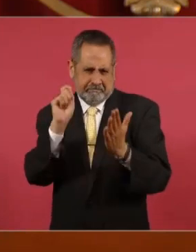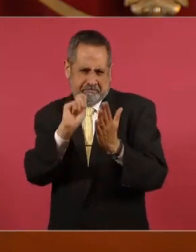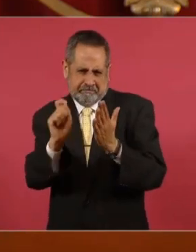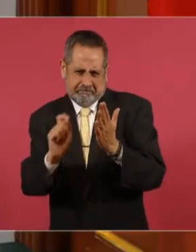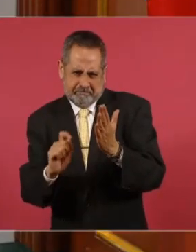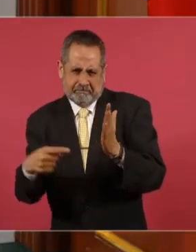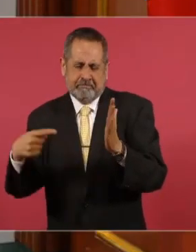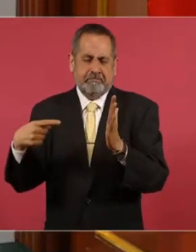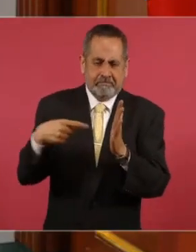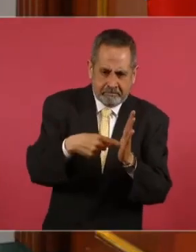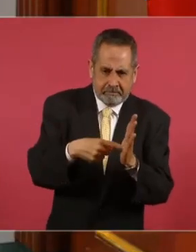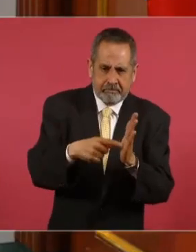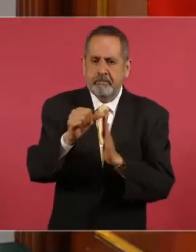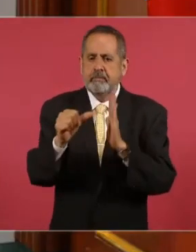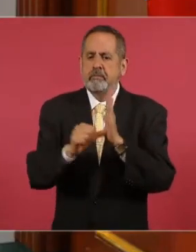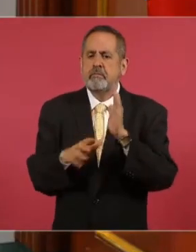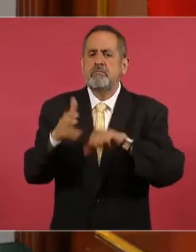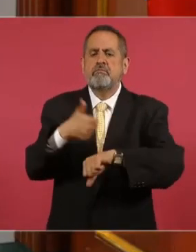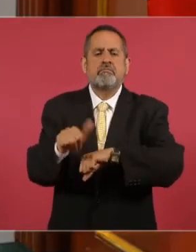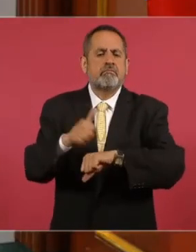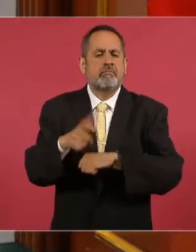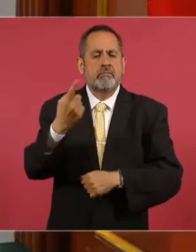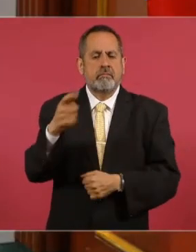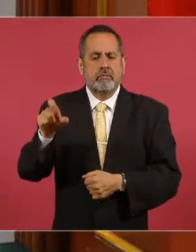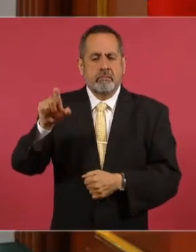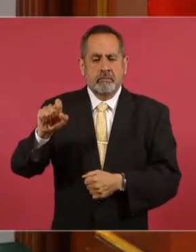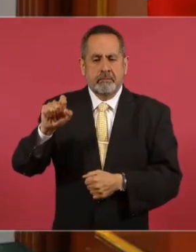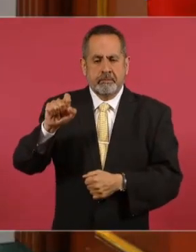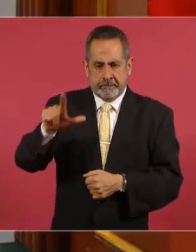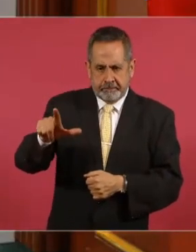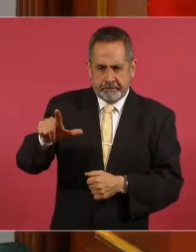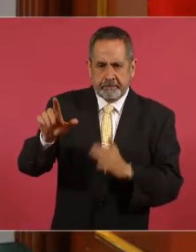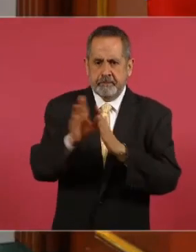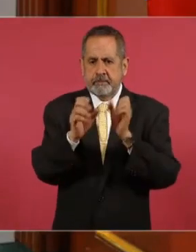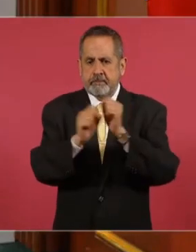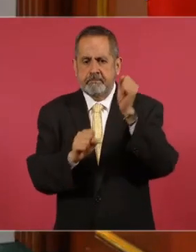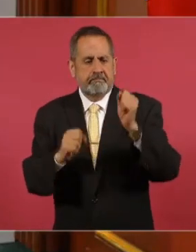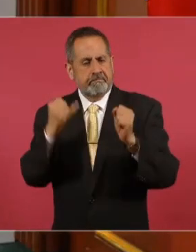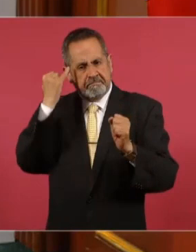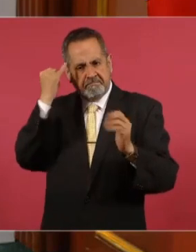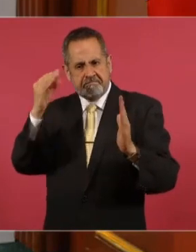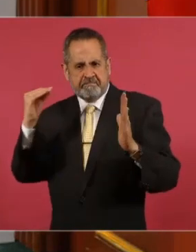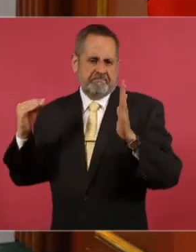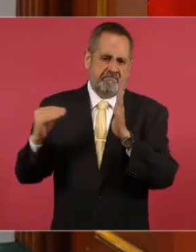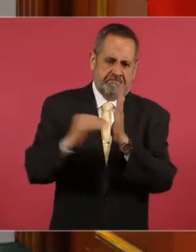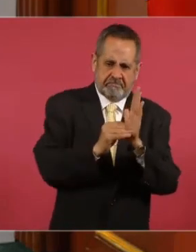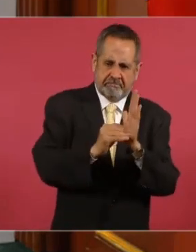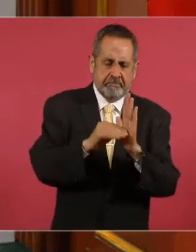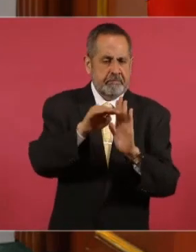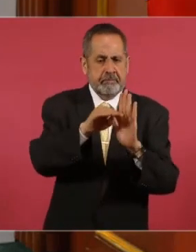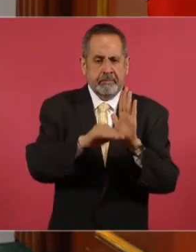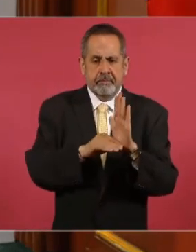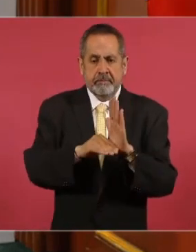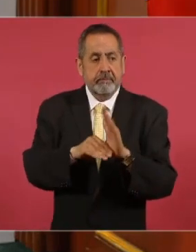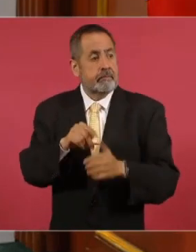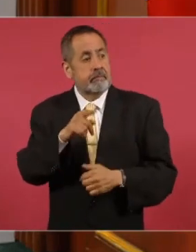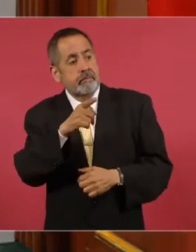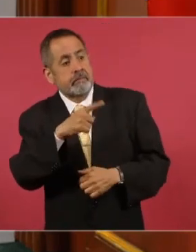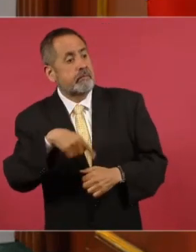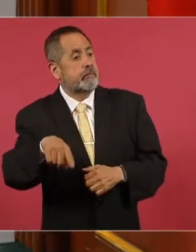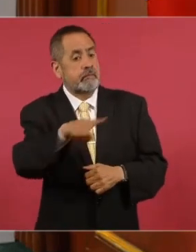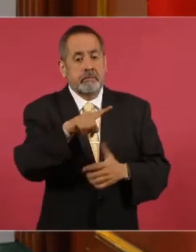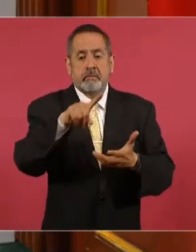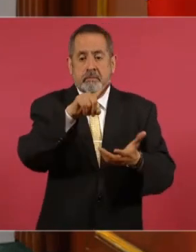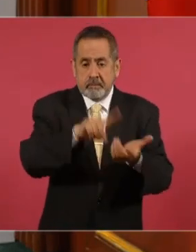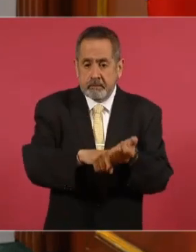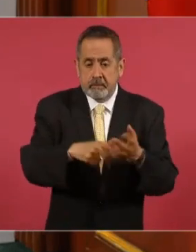el artículo 127 de la Constitución el principio de que ningún servidor público